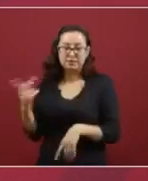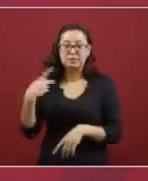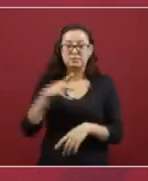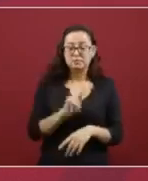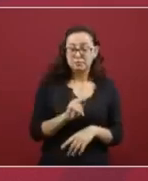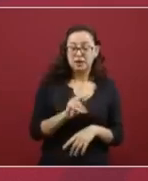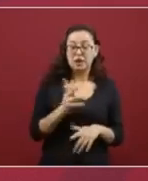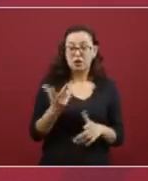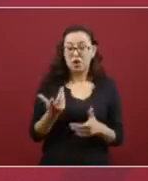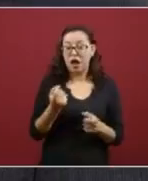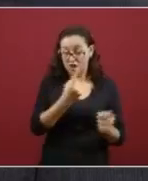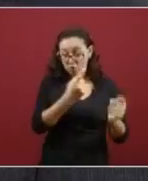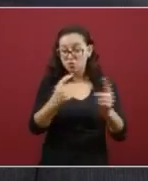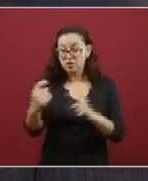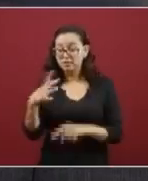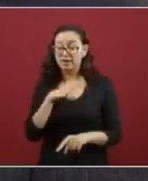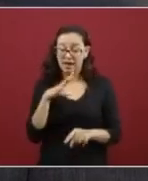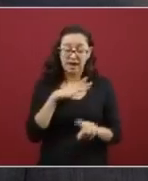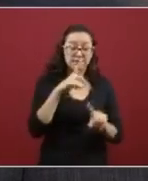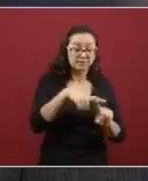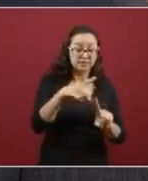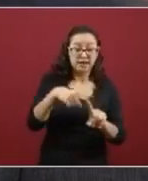pues participan,